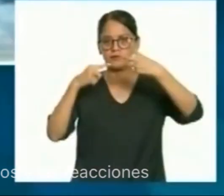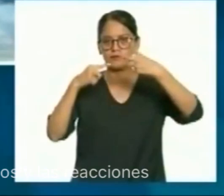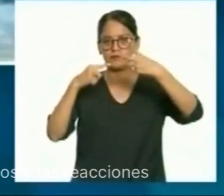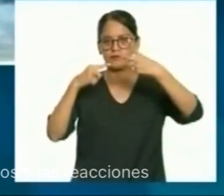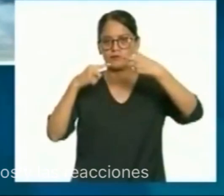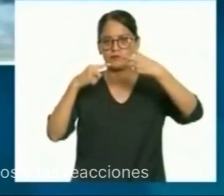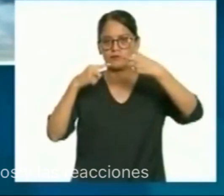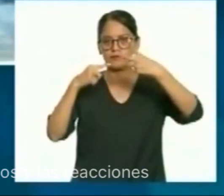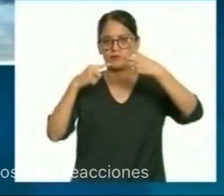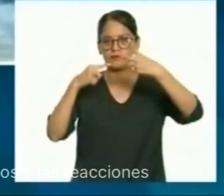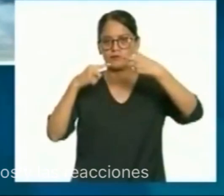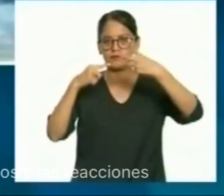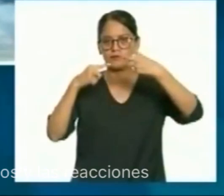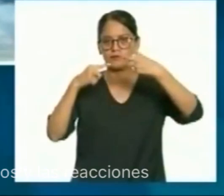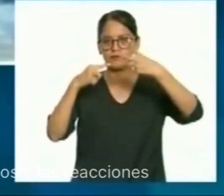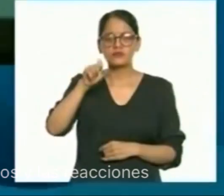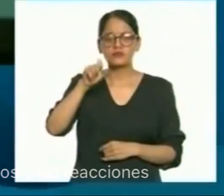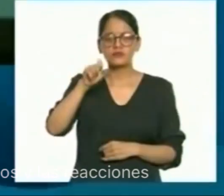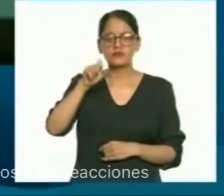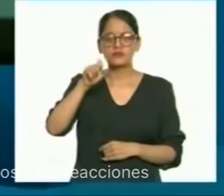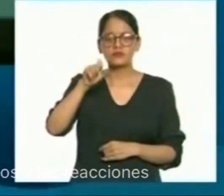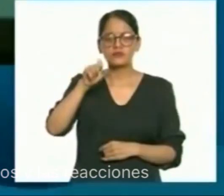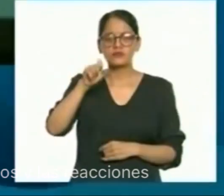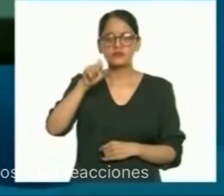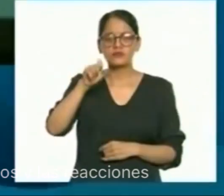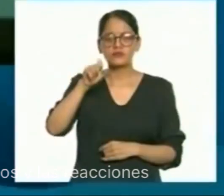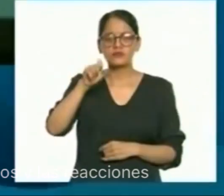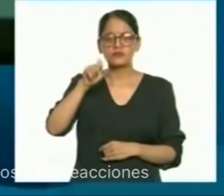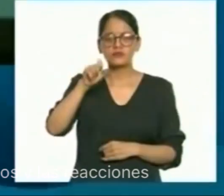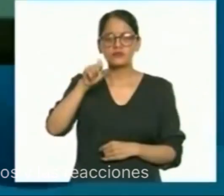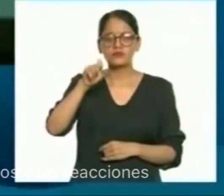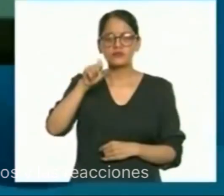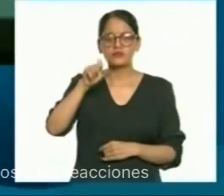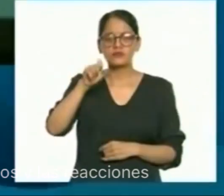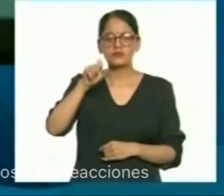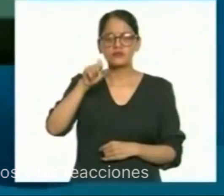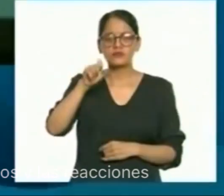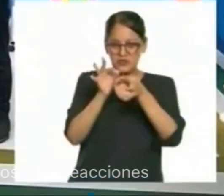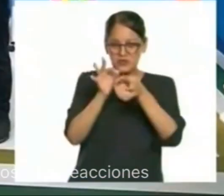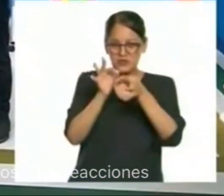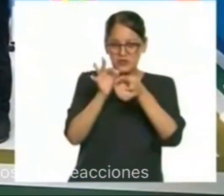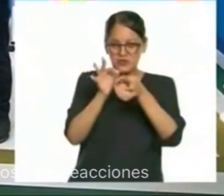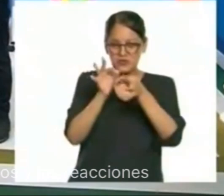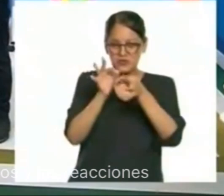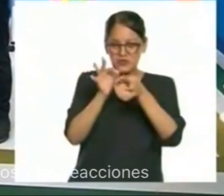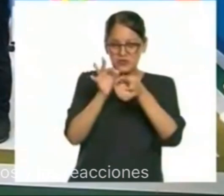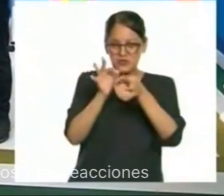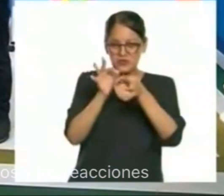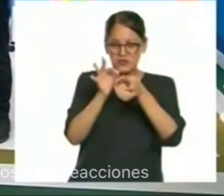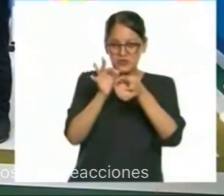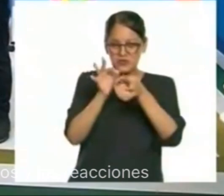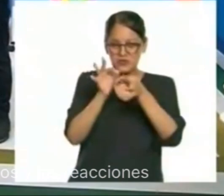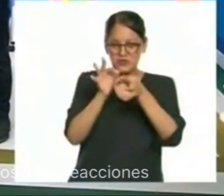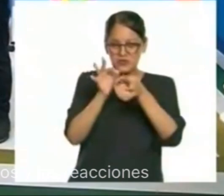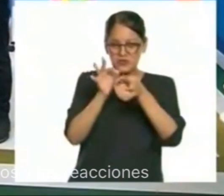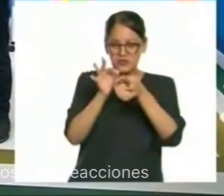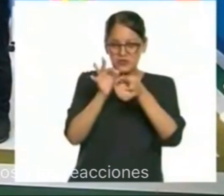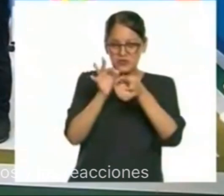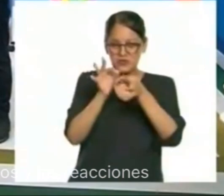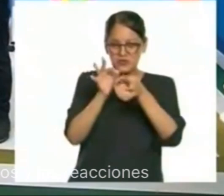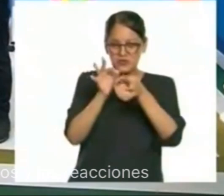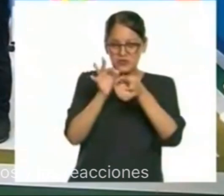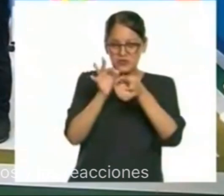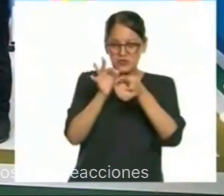bajas. También existen las nubes cumulonimbus. En términos sencillos se puede decir que una nube es una masa de gotas de